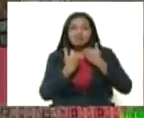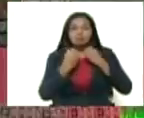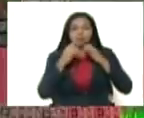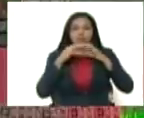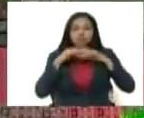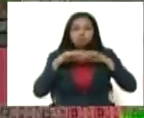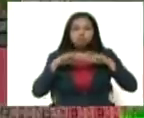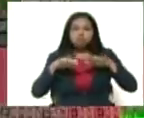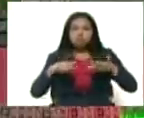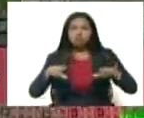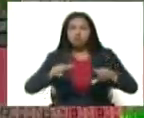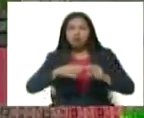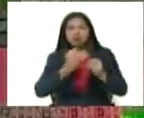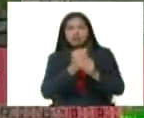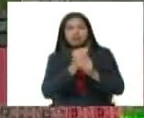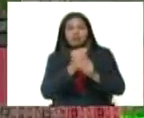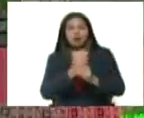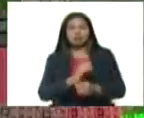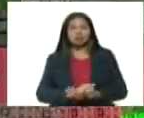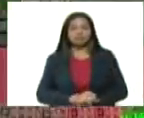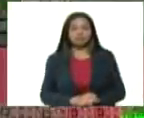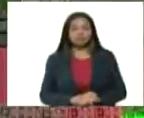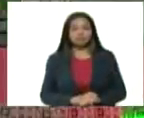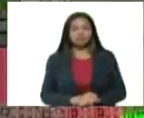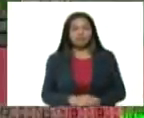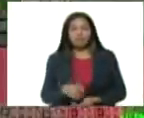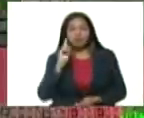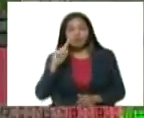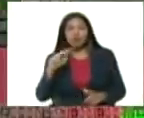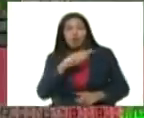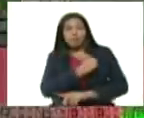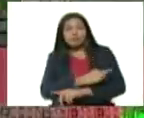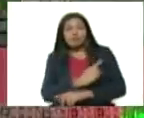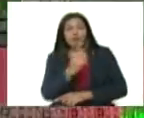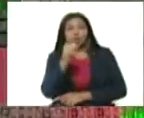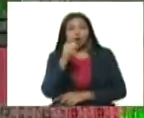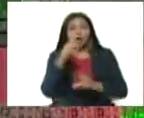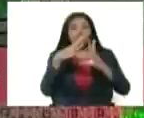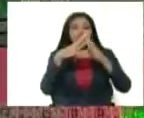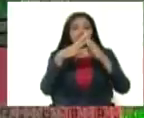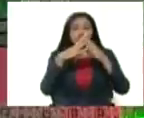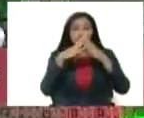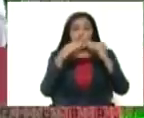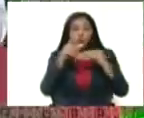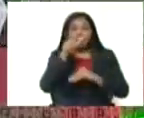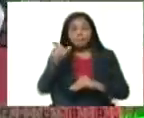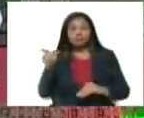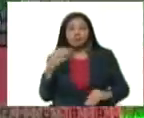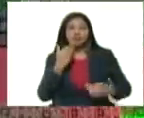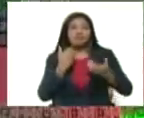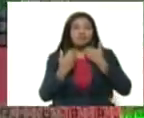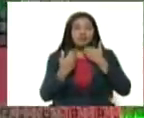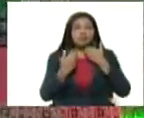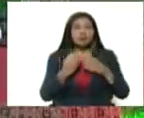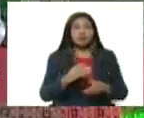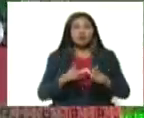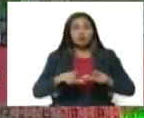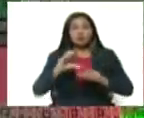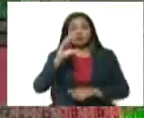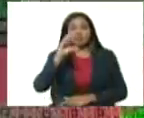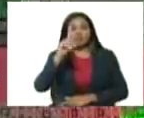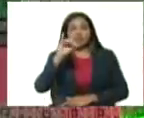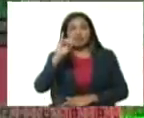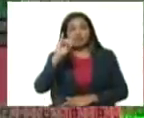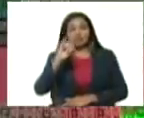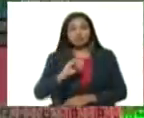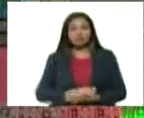ese entorno laboral. Al haber hospitalizado a todas estas pacientes en un CDI,